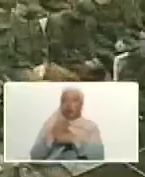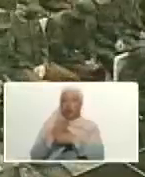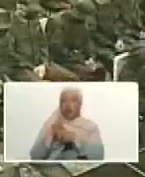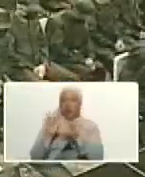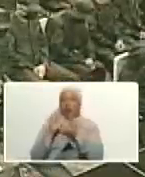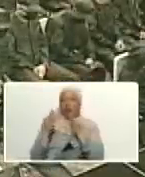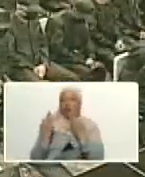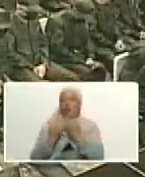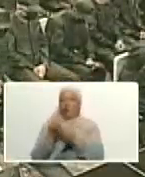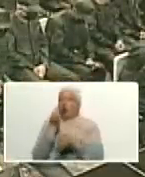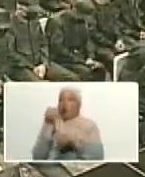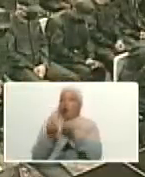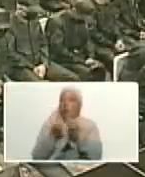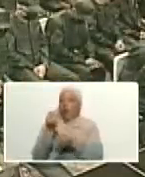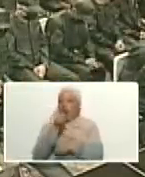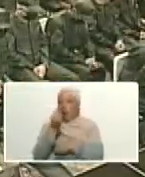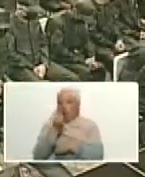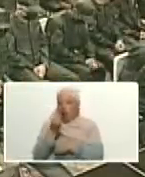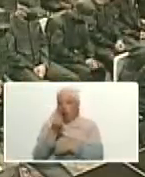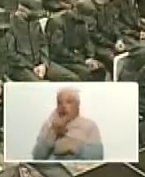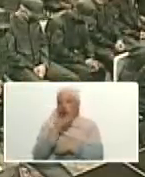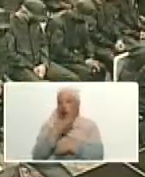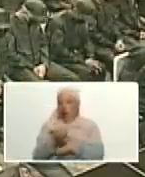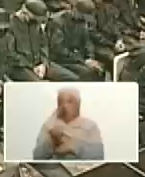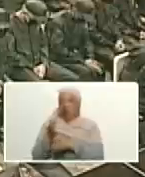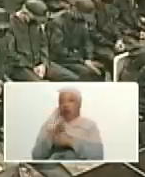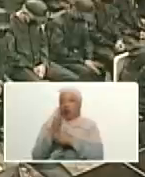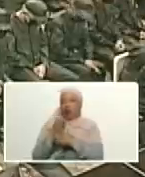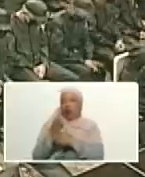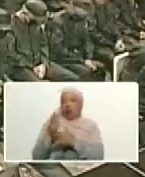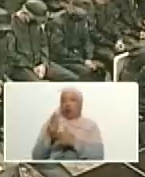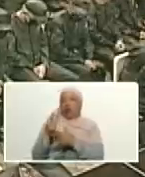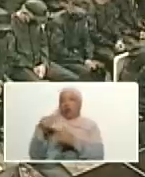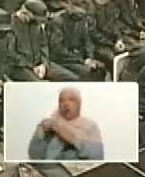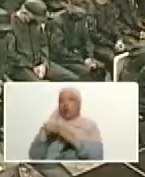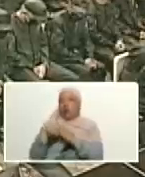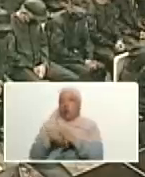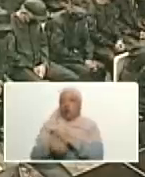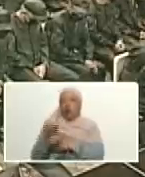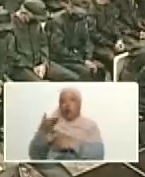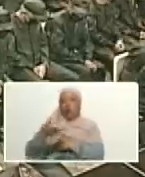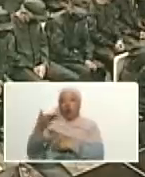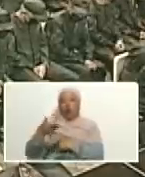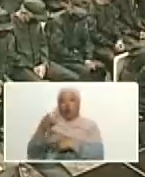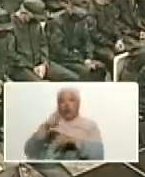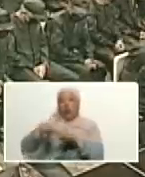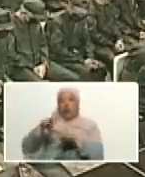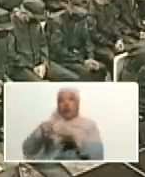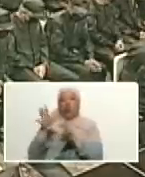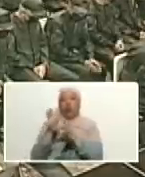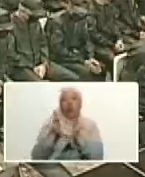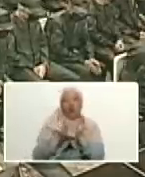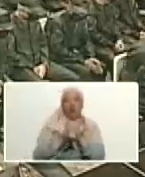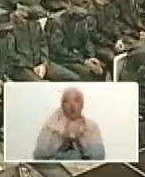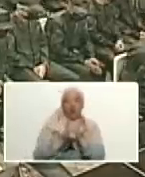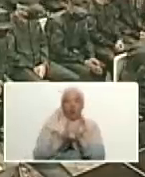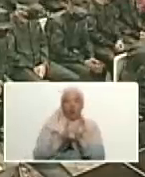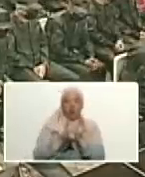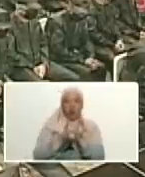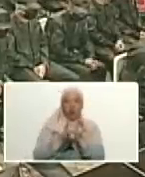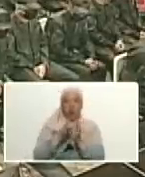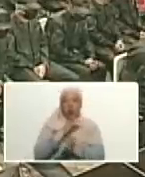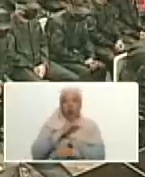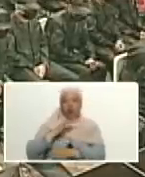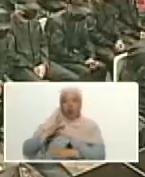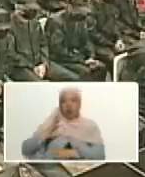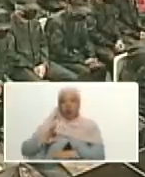familiar, de reencuentro con los valores profundos del niño Dios, de nuestro Señor